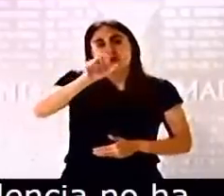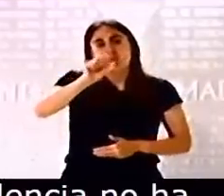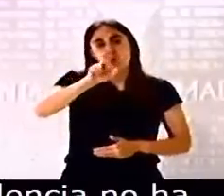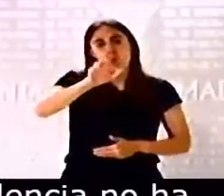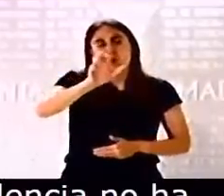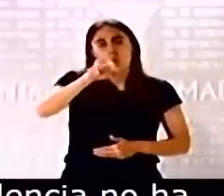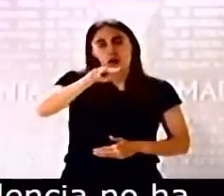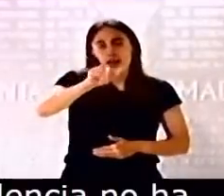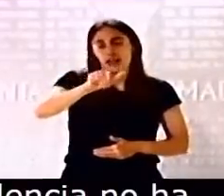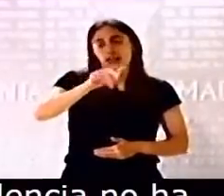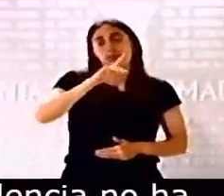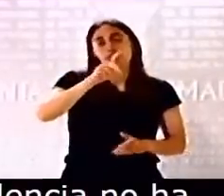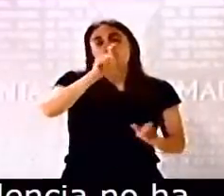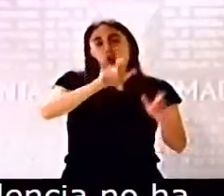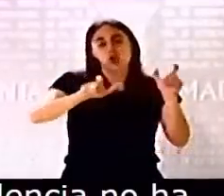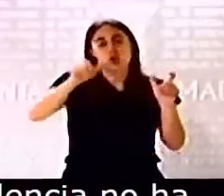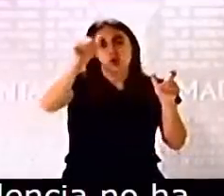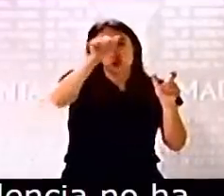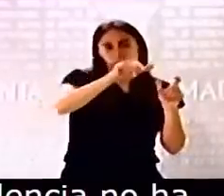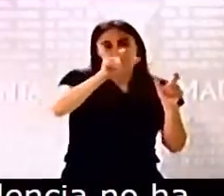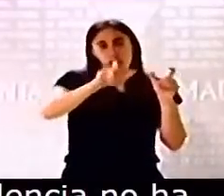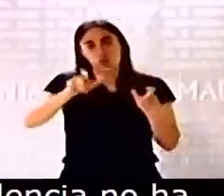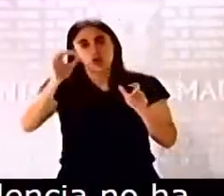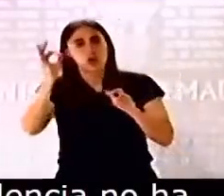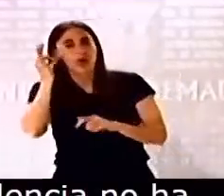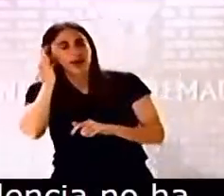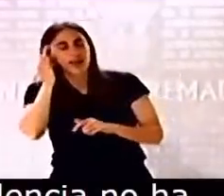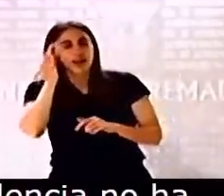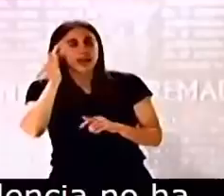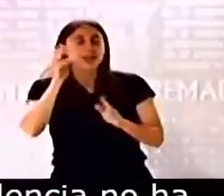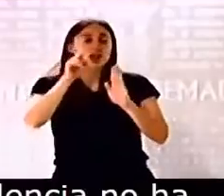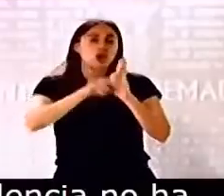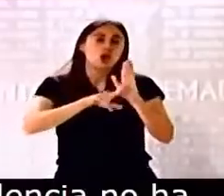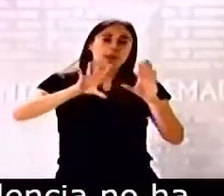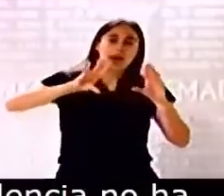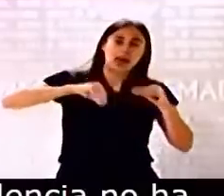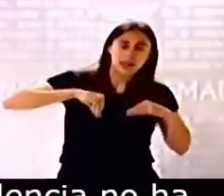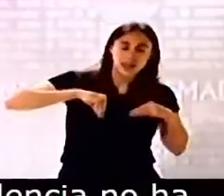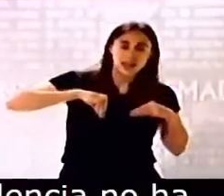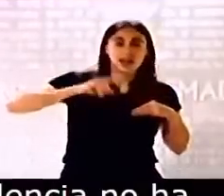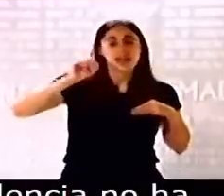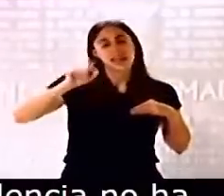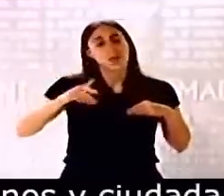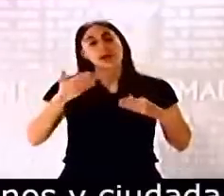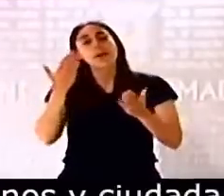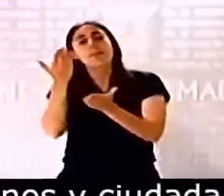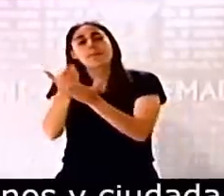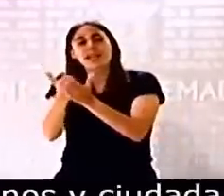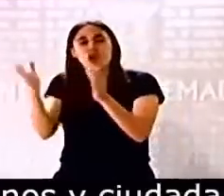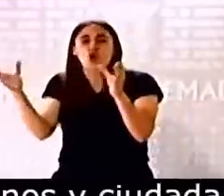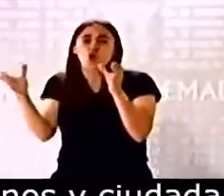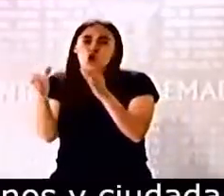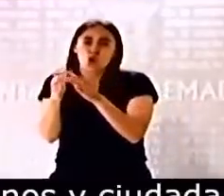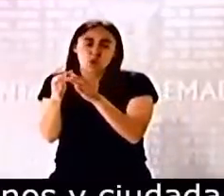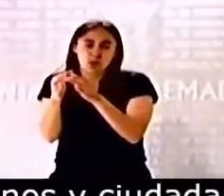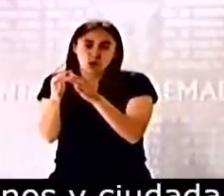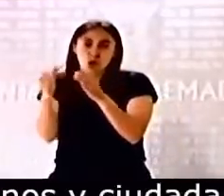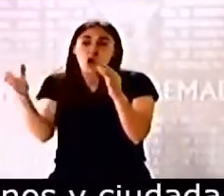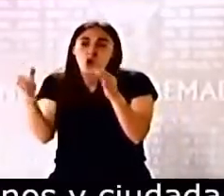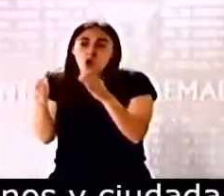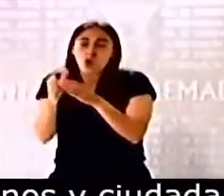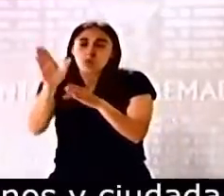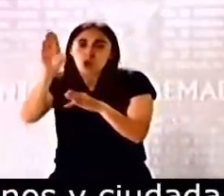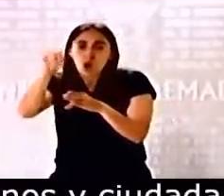que acepten estas medidas de buen grado y les solicito a los grupos que forman parte de la corporación